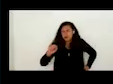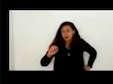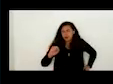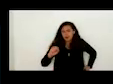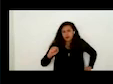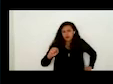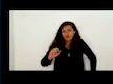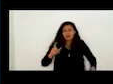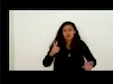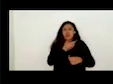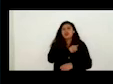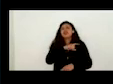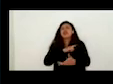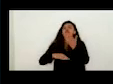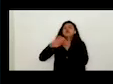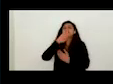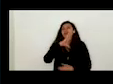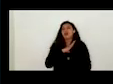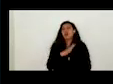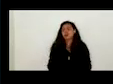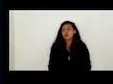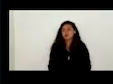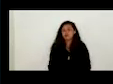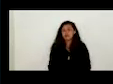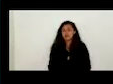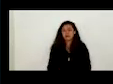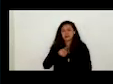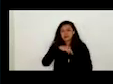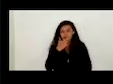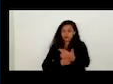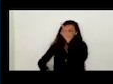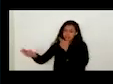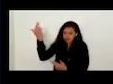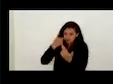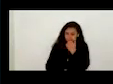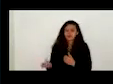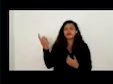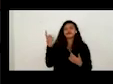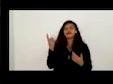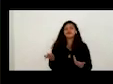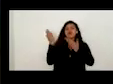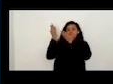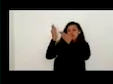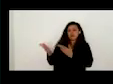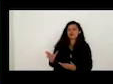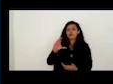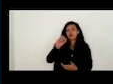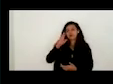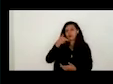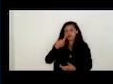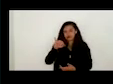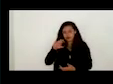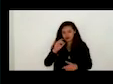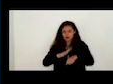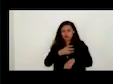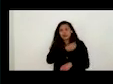un daño a la salud. Entonces tenemos que volver a esto, ubicar y ver cuáles son los carbohidratos más